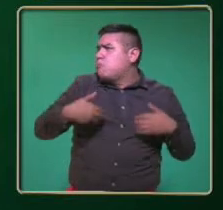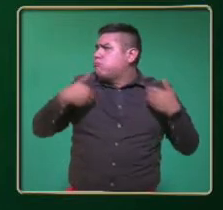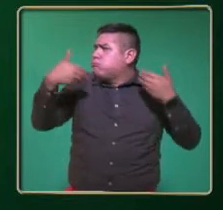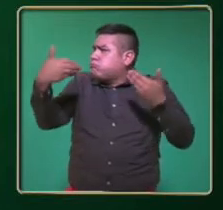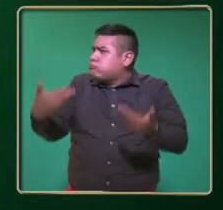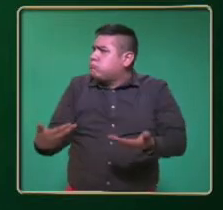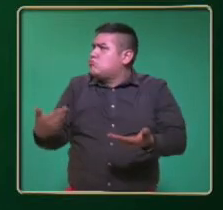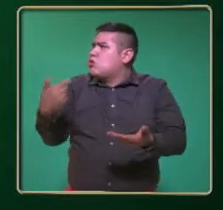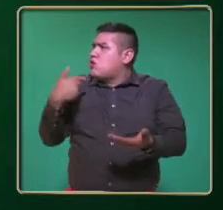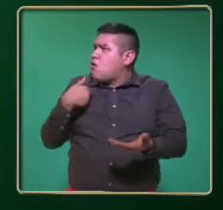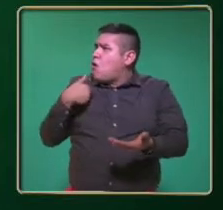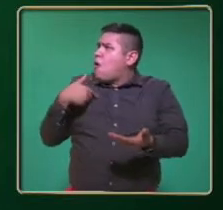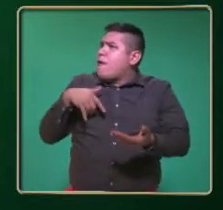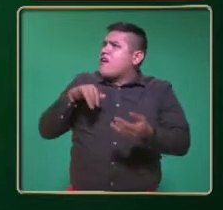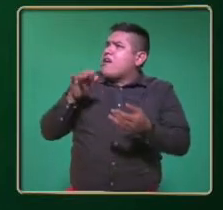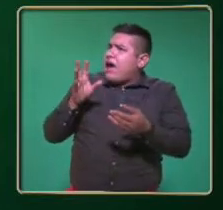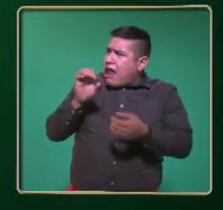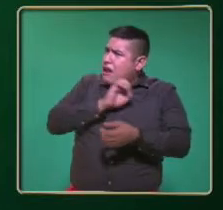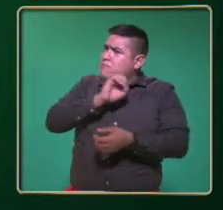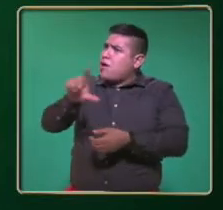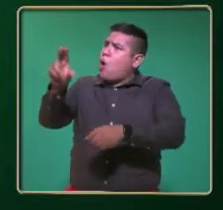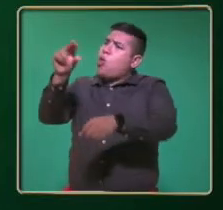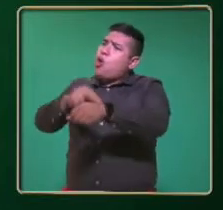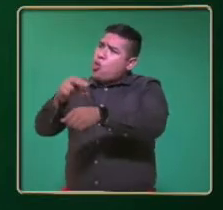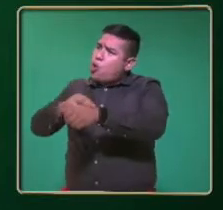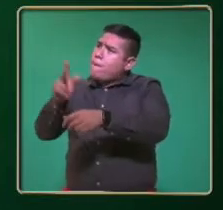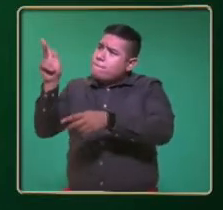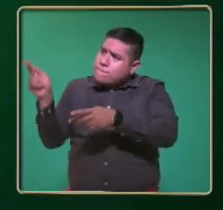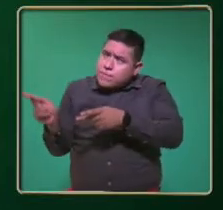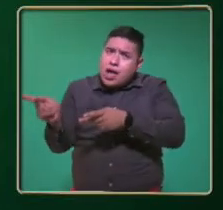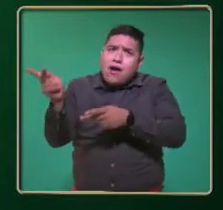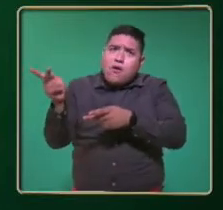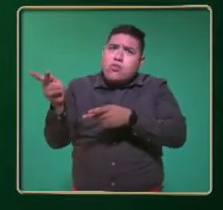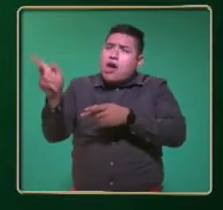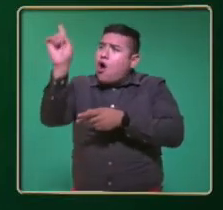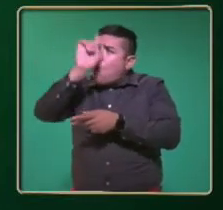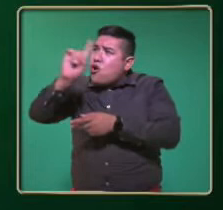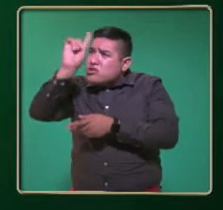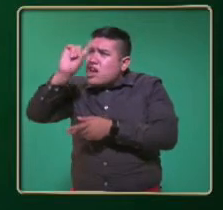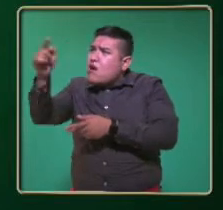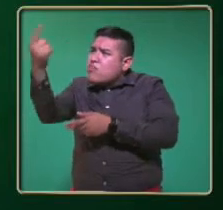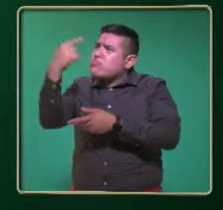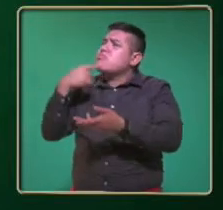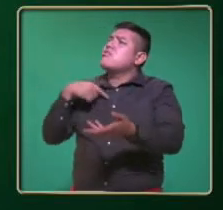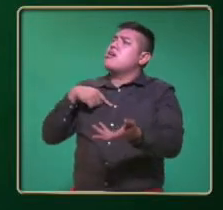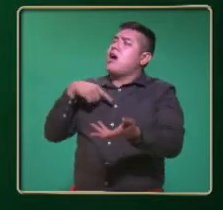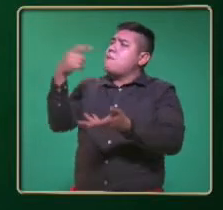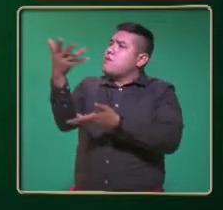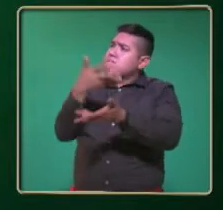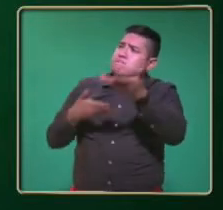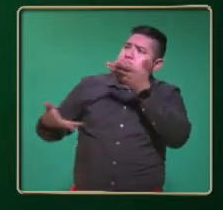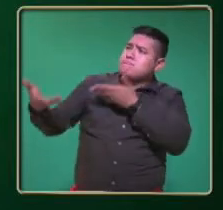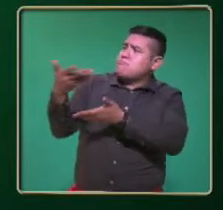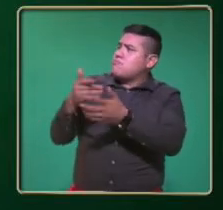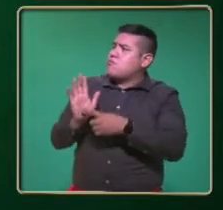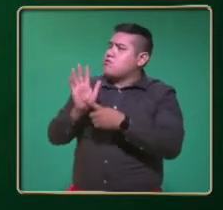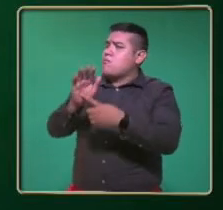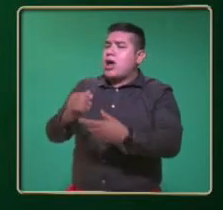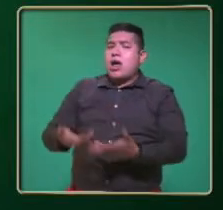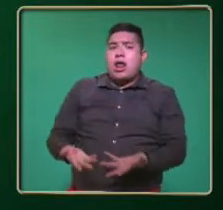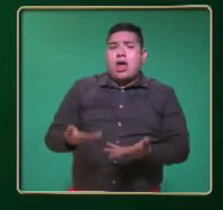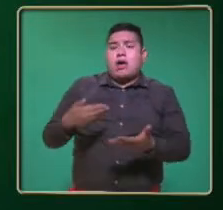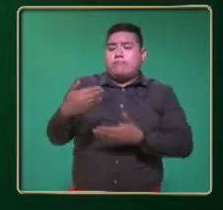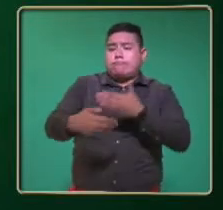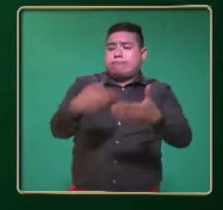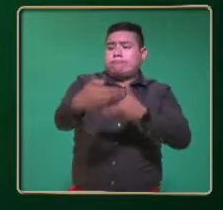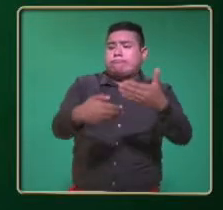de poder ya consultar con el especialista en qué sugerencias me va a compartir para este